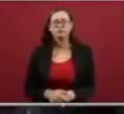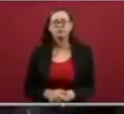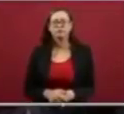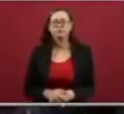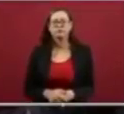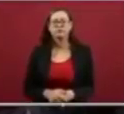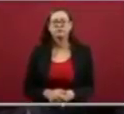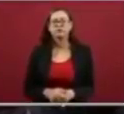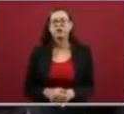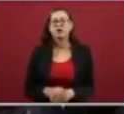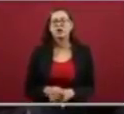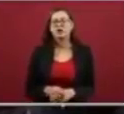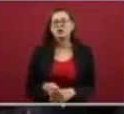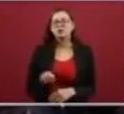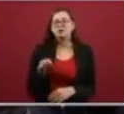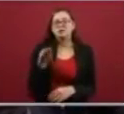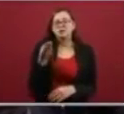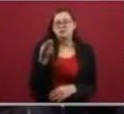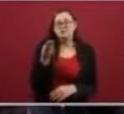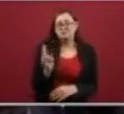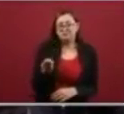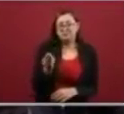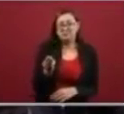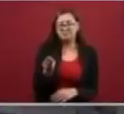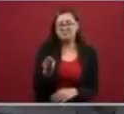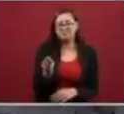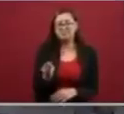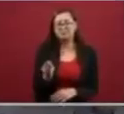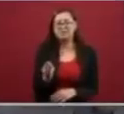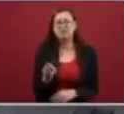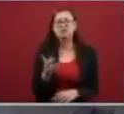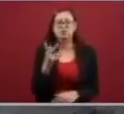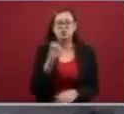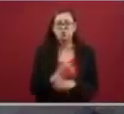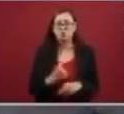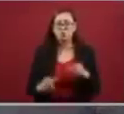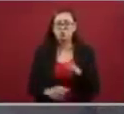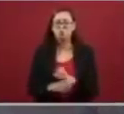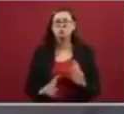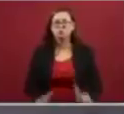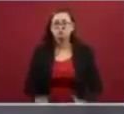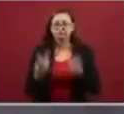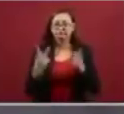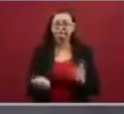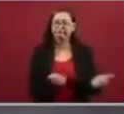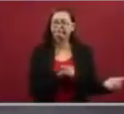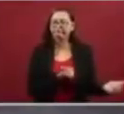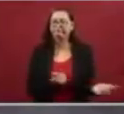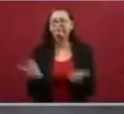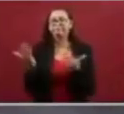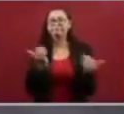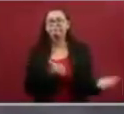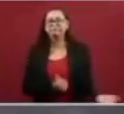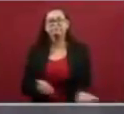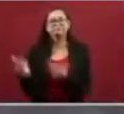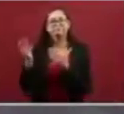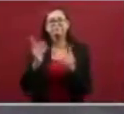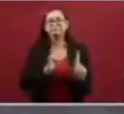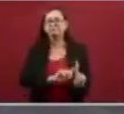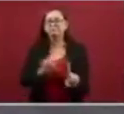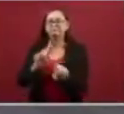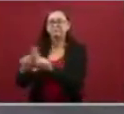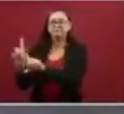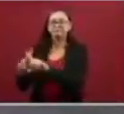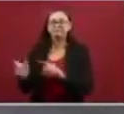En mayo, las exportaciones llegaron a más de